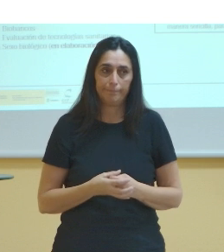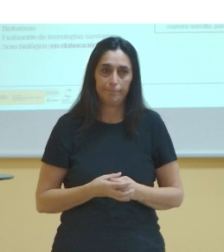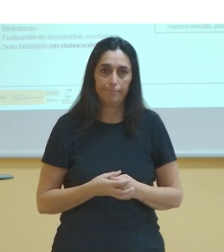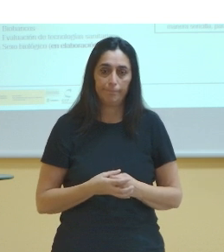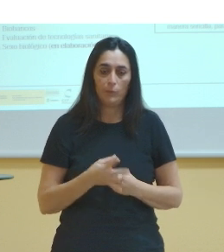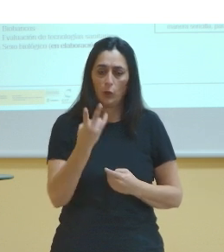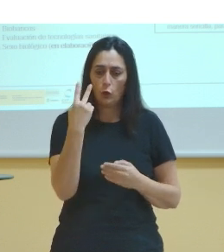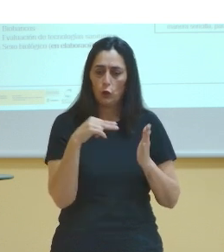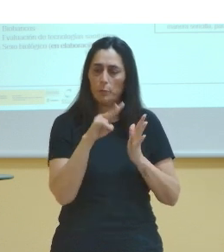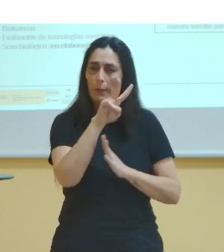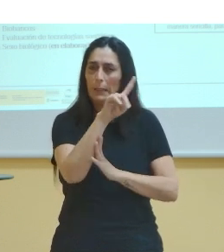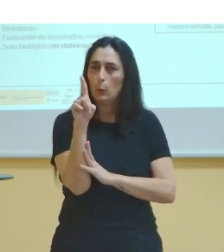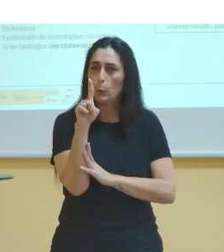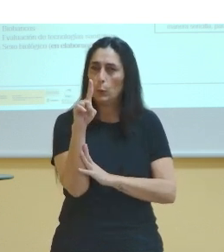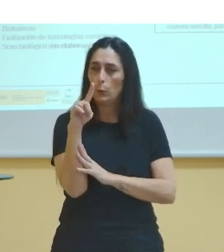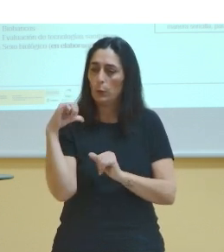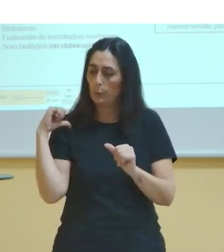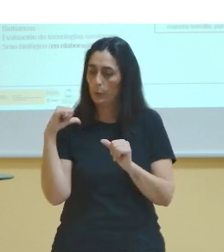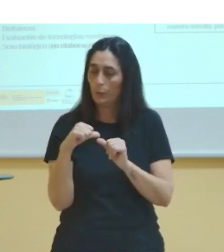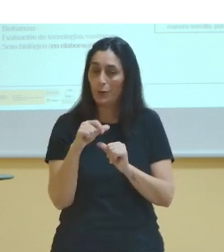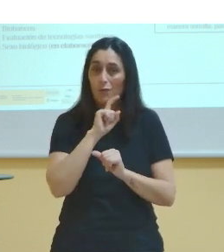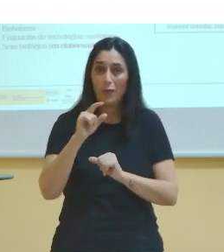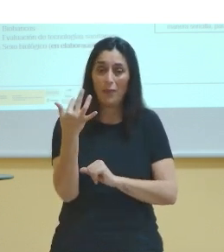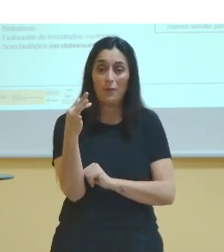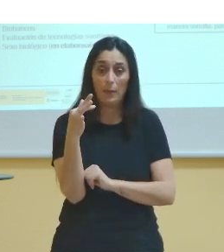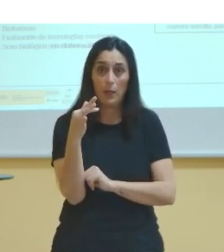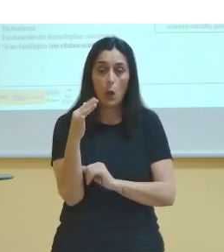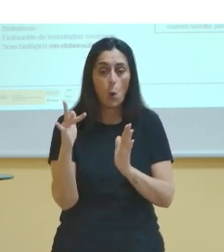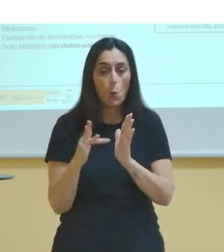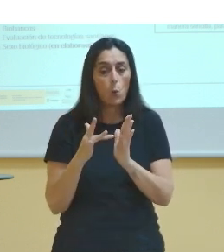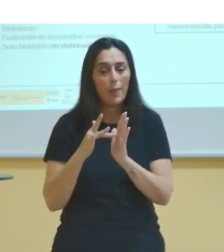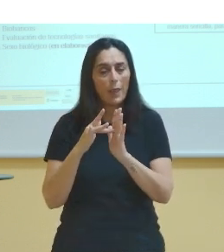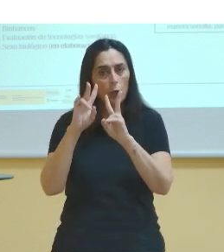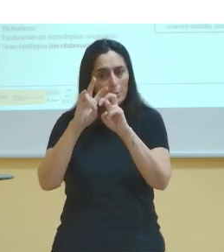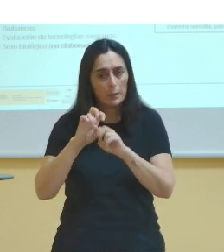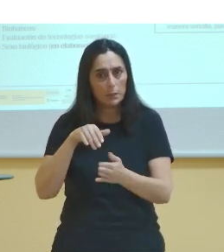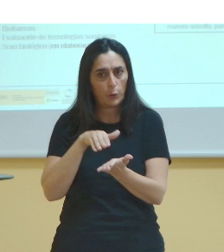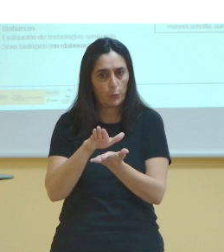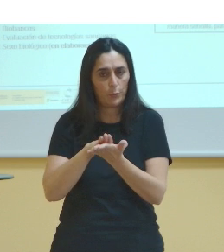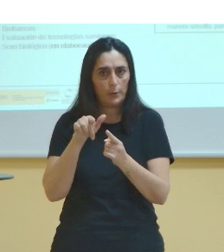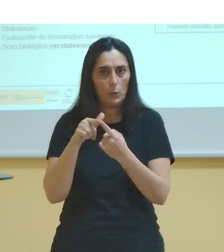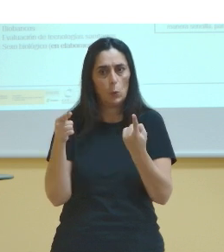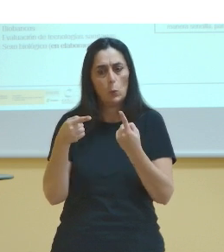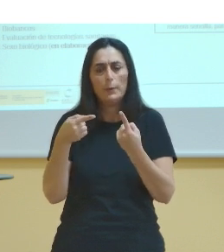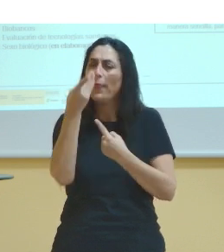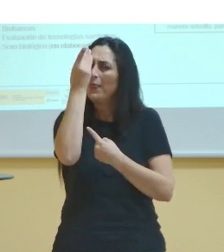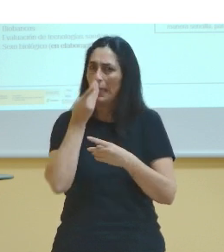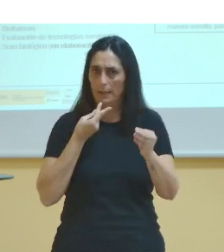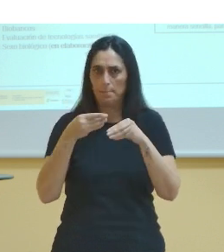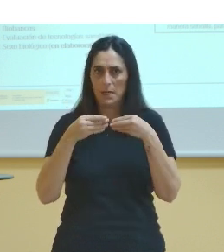Desde 2021 Fundación FEDER edita lo que son los cuadernos de investigación. Son unos materiales